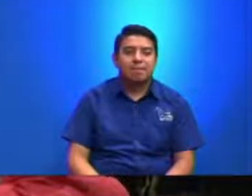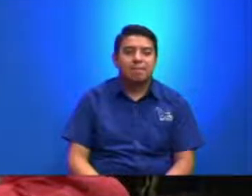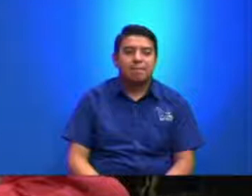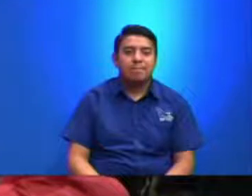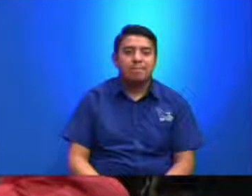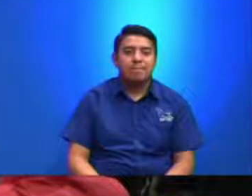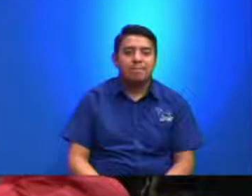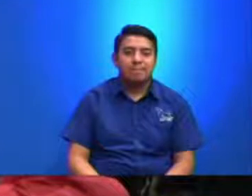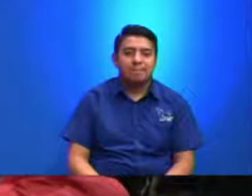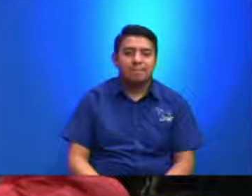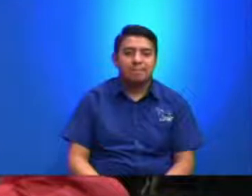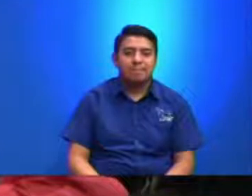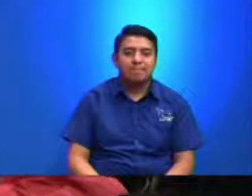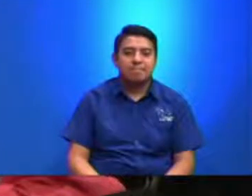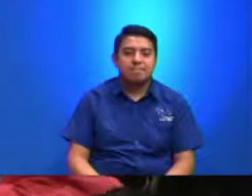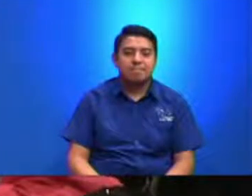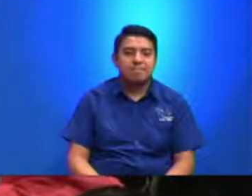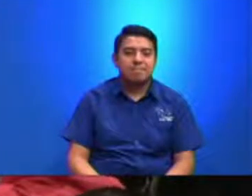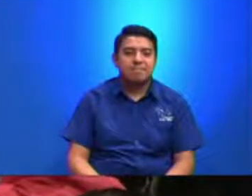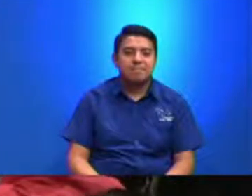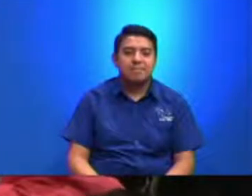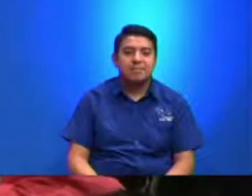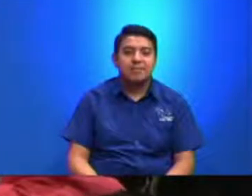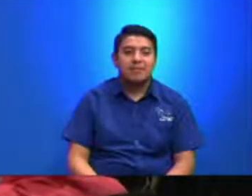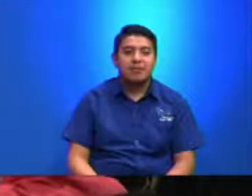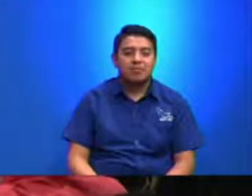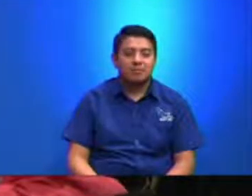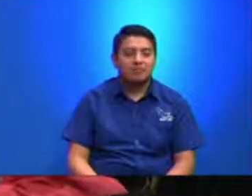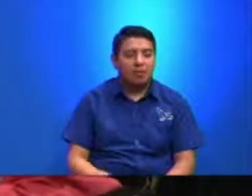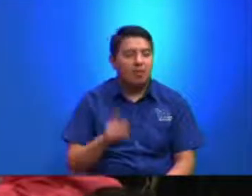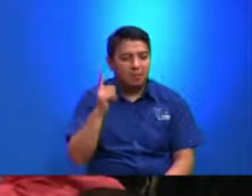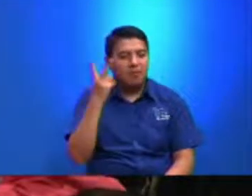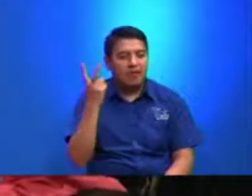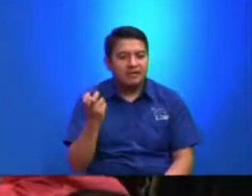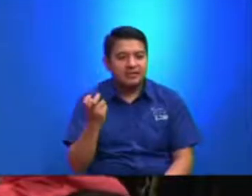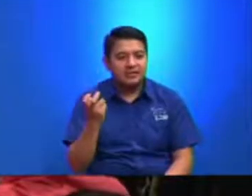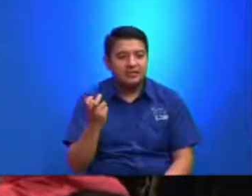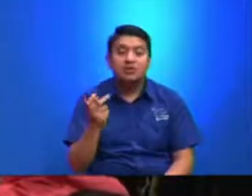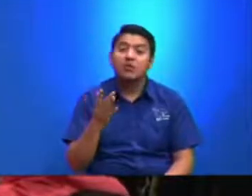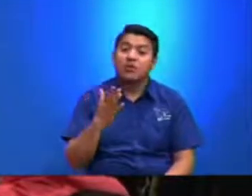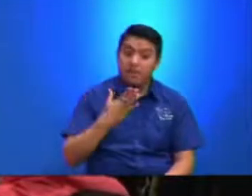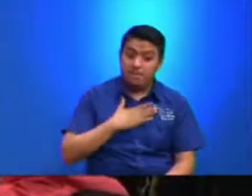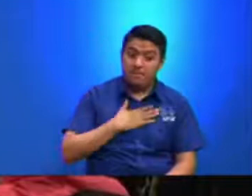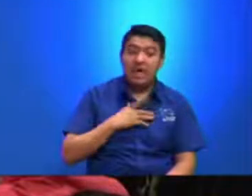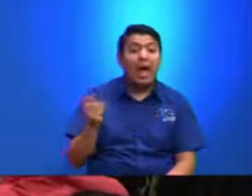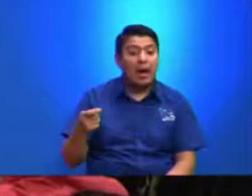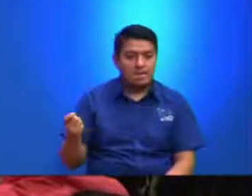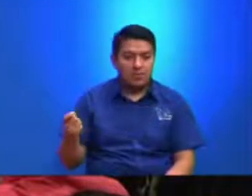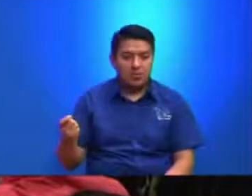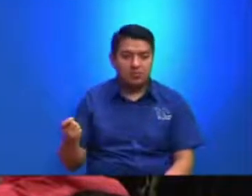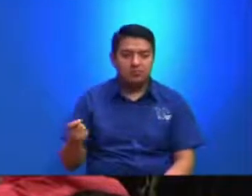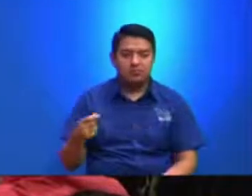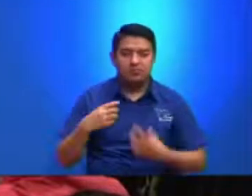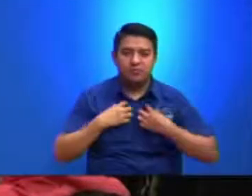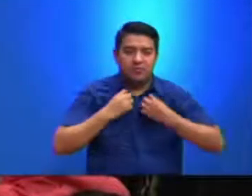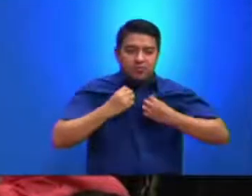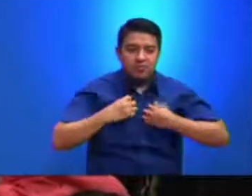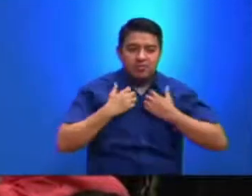Ay, ¿para qué le cuento? Un mi amigo mandó a hacer un sutacuche, bien bonito le